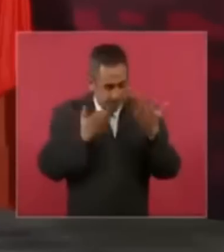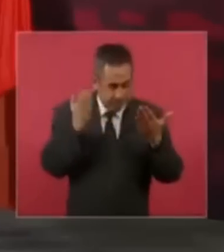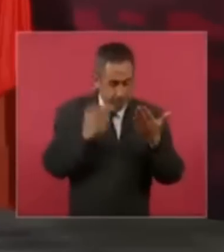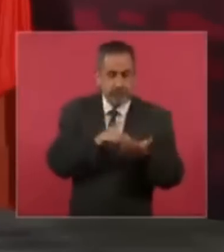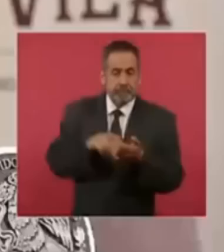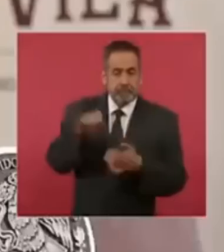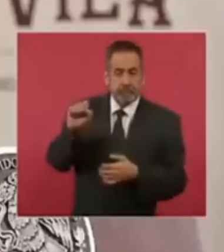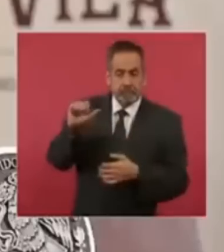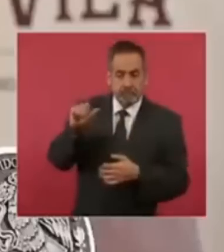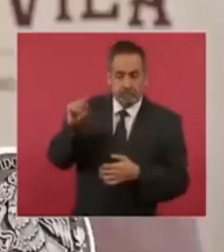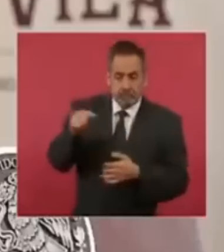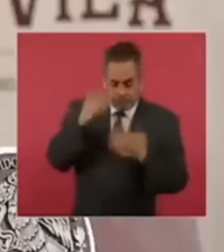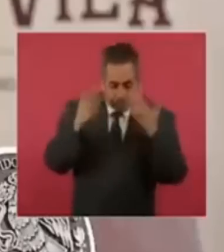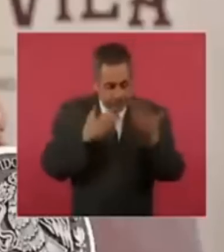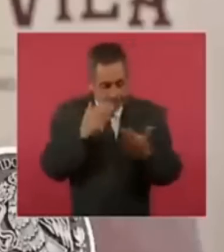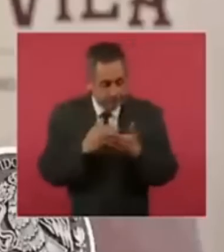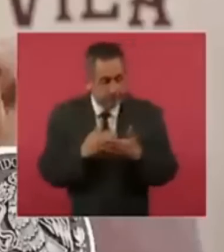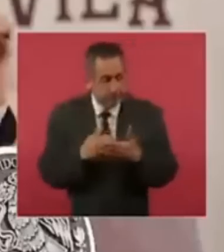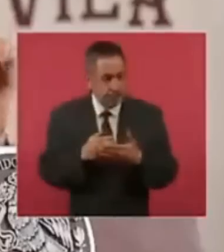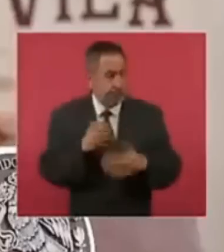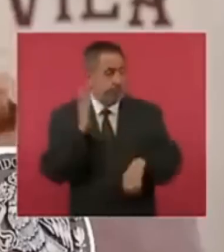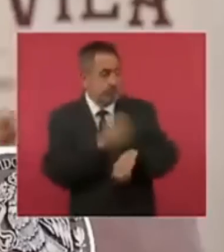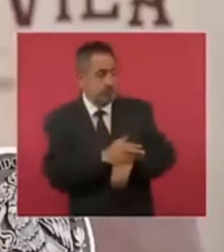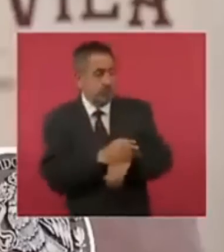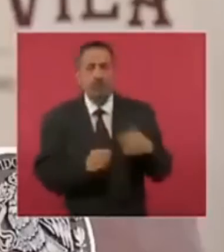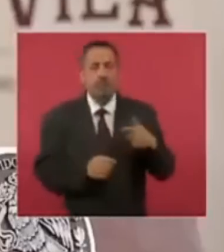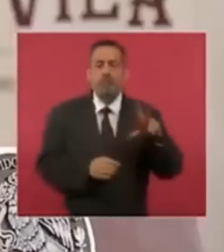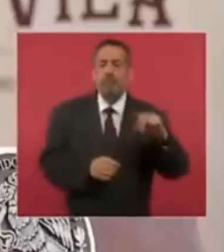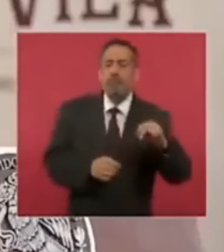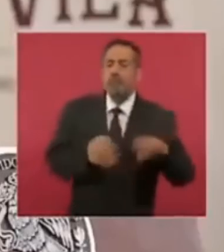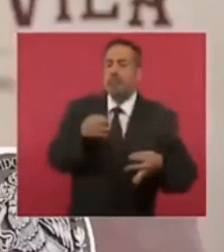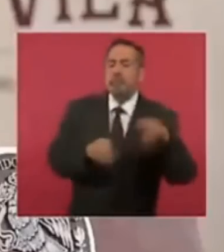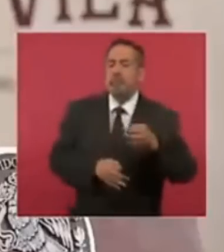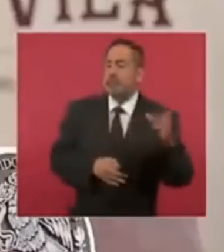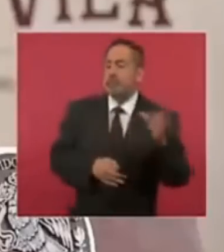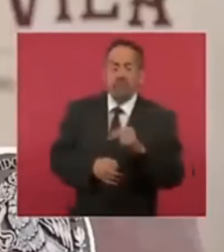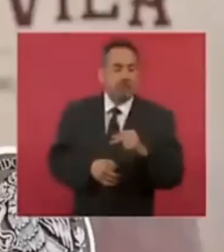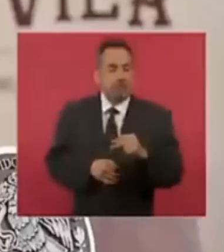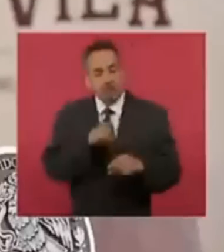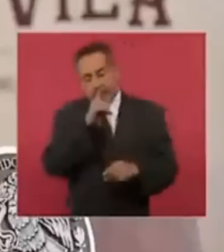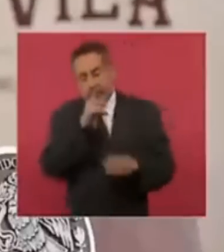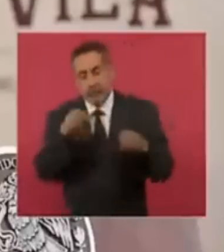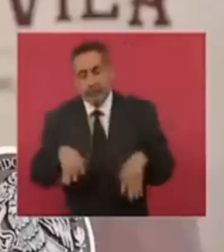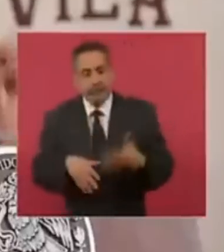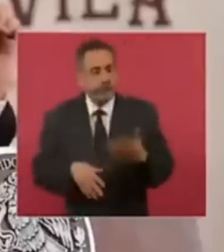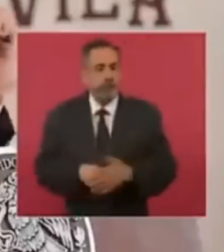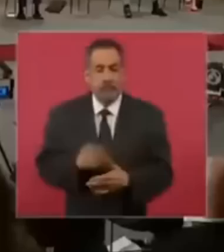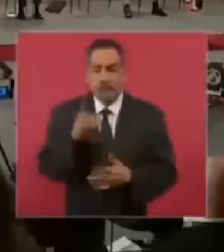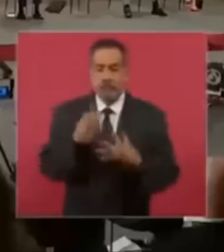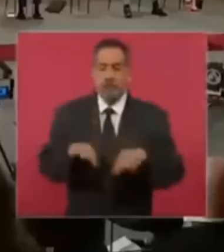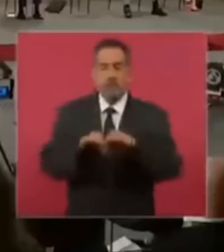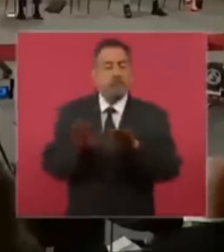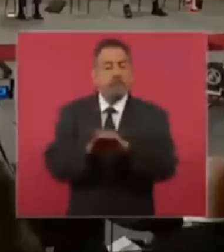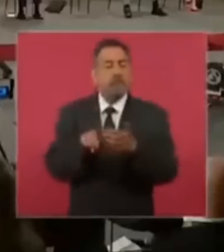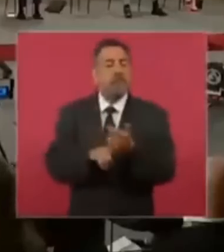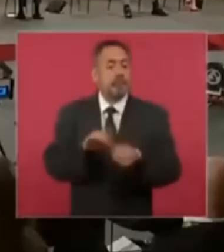impuestos. Y ya lo dijimos, si amparaban a este delincuente fiscal, se venía una